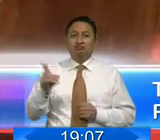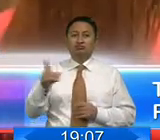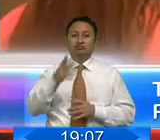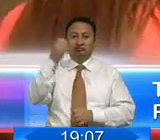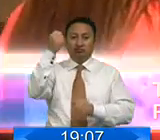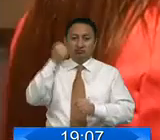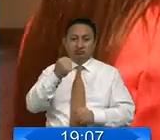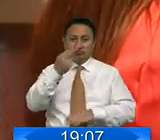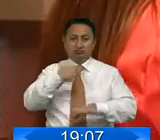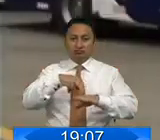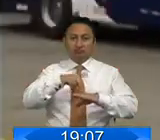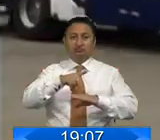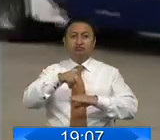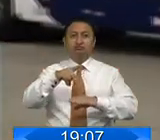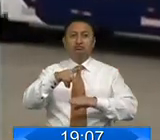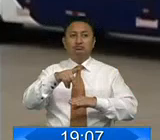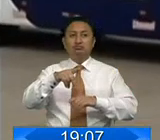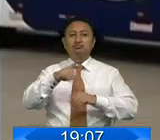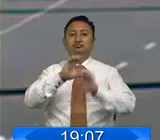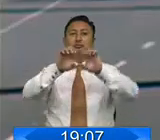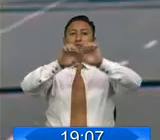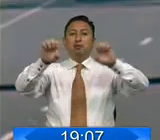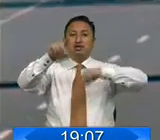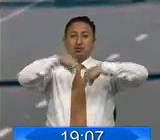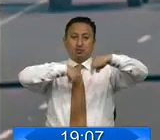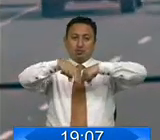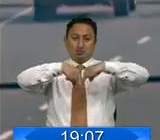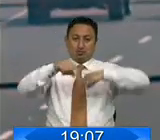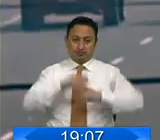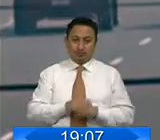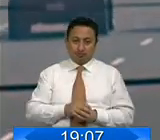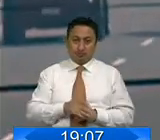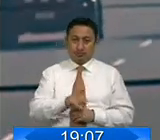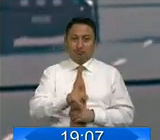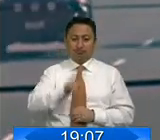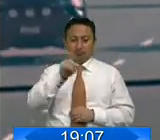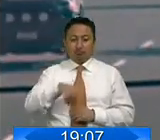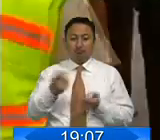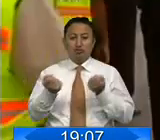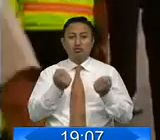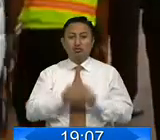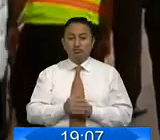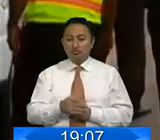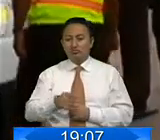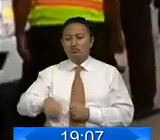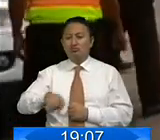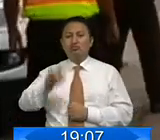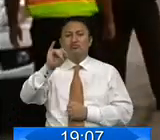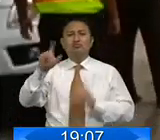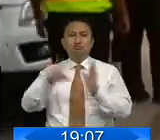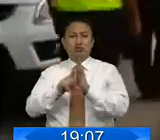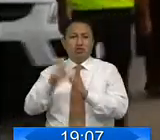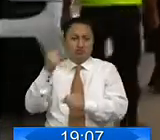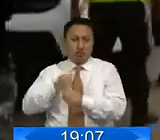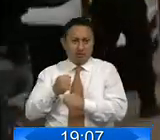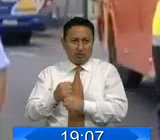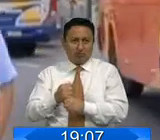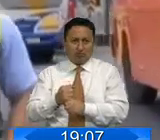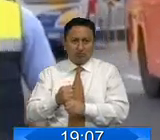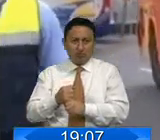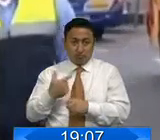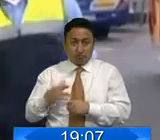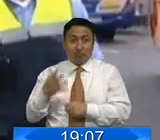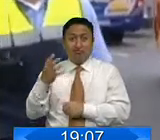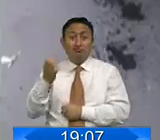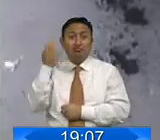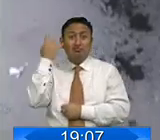de Transporte Públicos de Pasajeros del Ecuador exige el control a la informalidad e ilegalidad. Pasados los 15